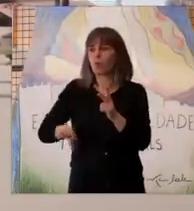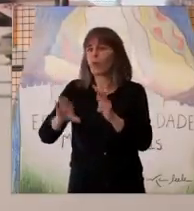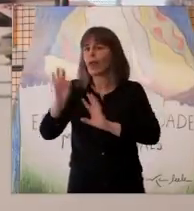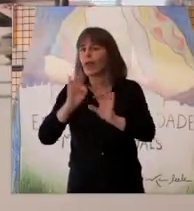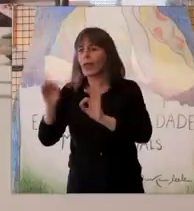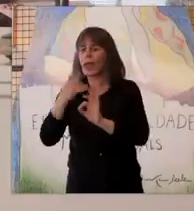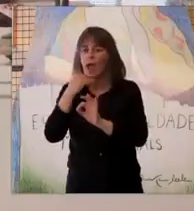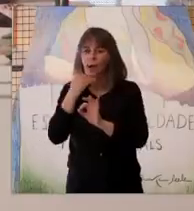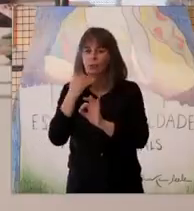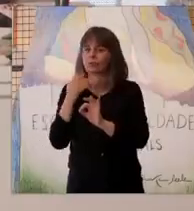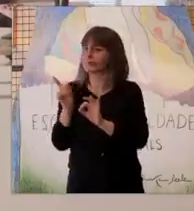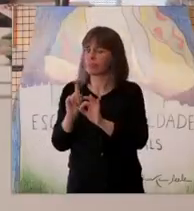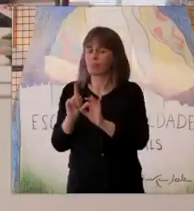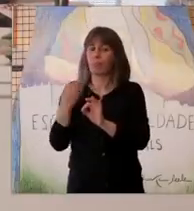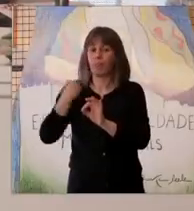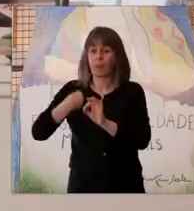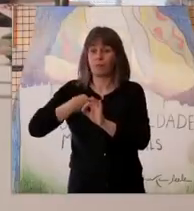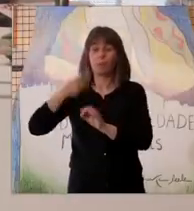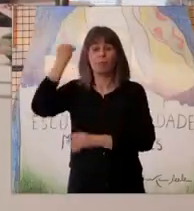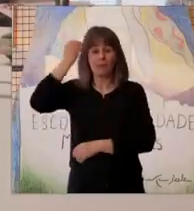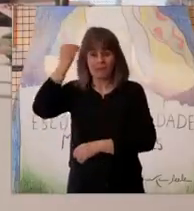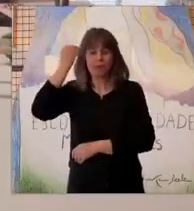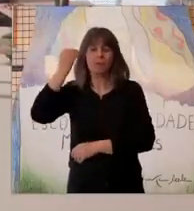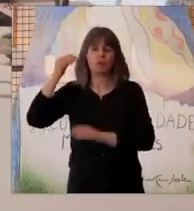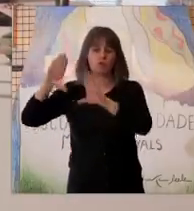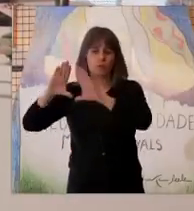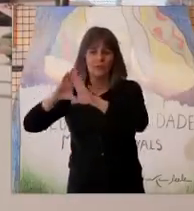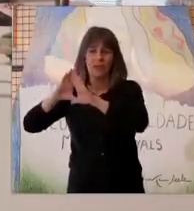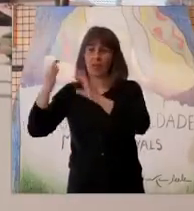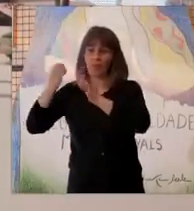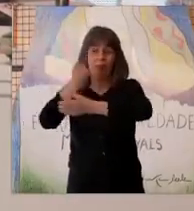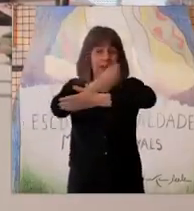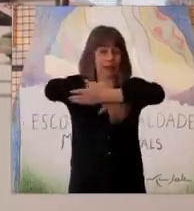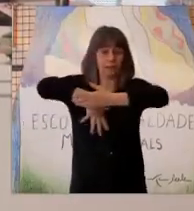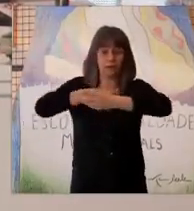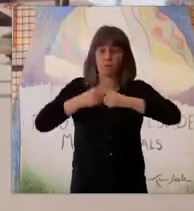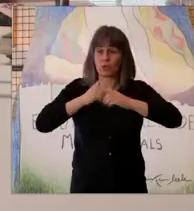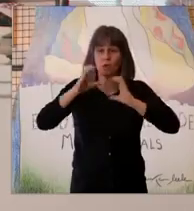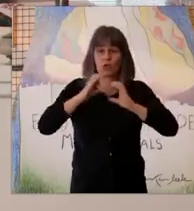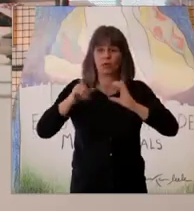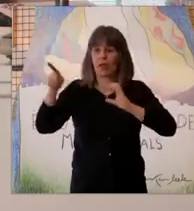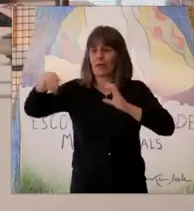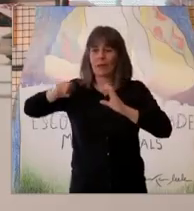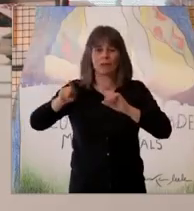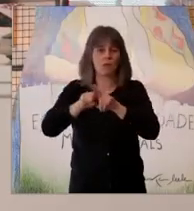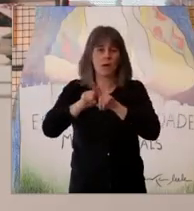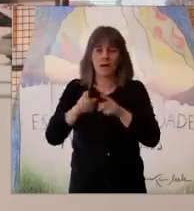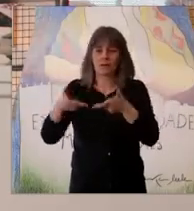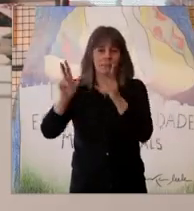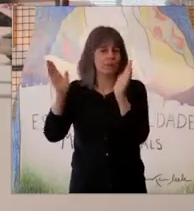ese pensamiento que debería estar en todo el medio logre llegar a otras secciones a otros jefes etcétera entonces